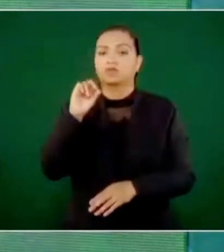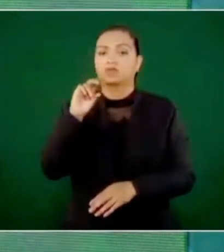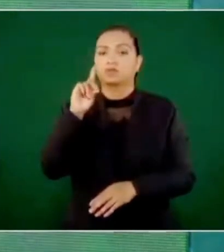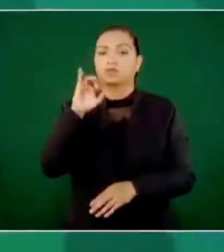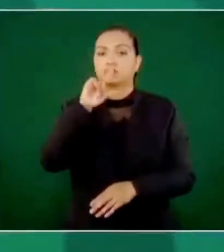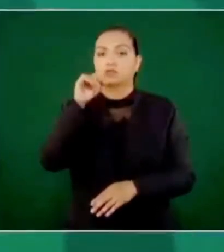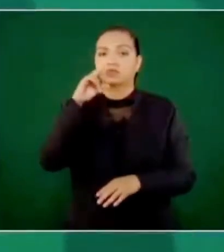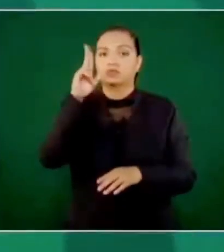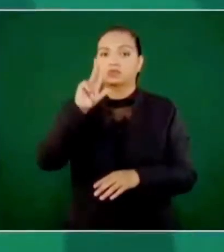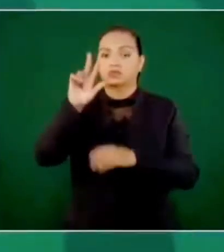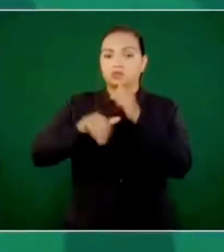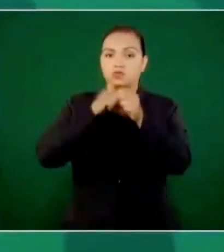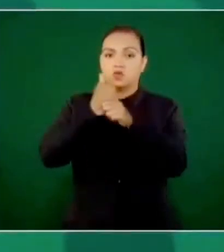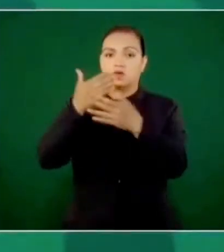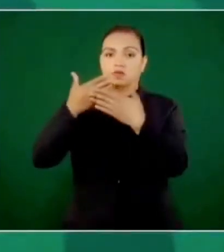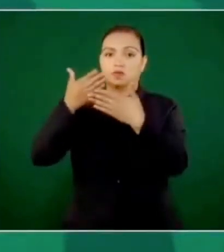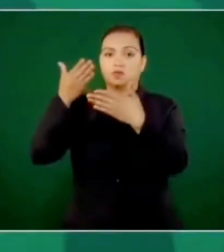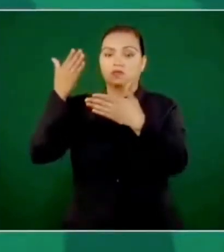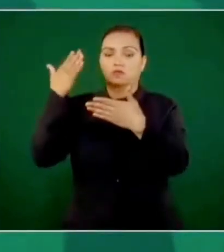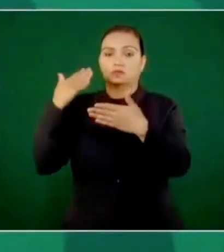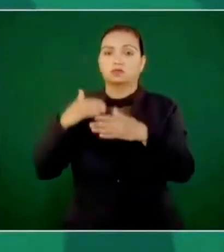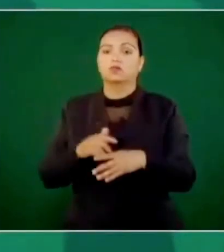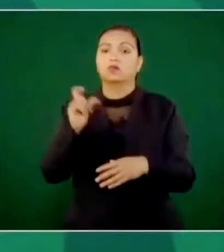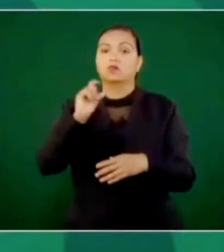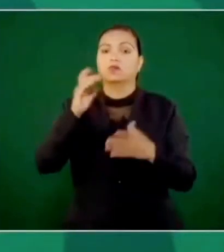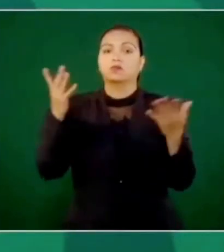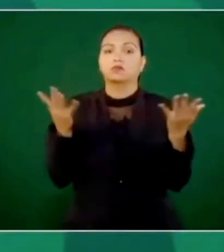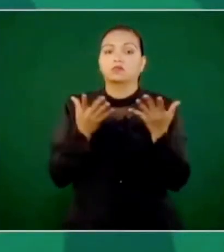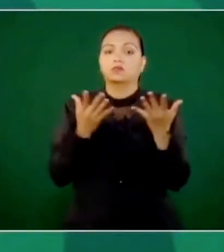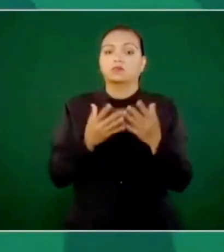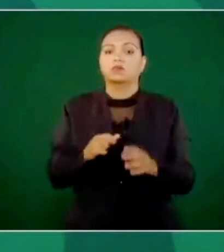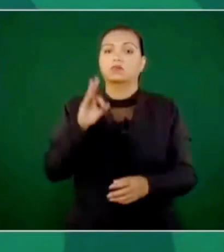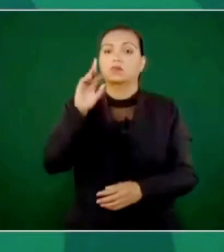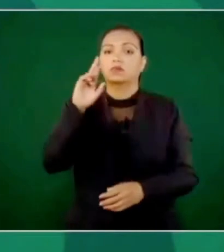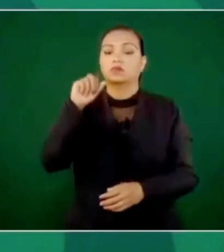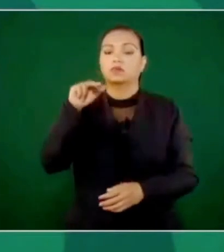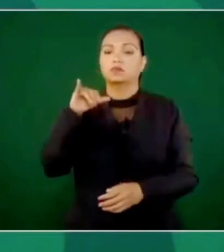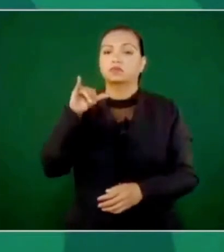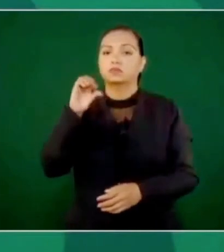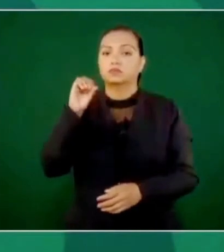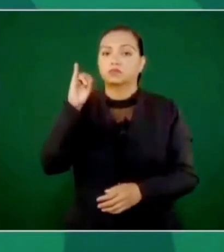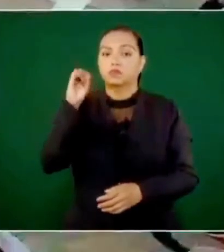años antes de que lo hiciera Francisco I. Madero.